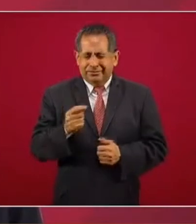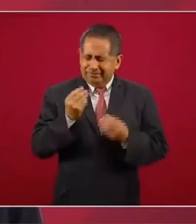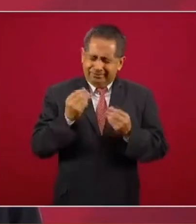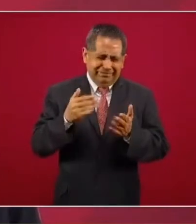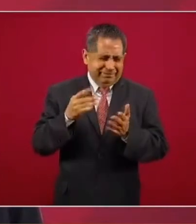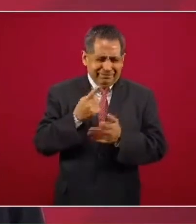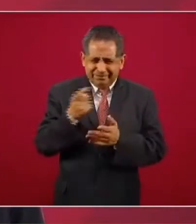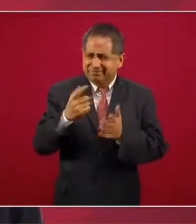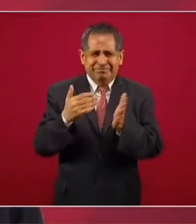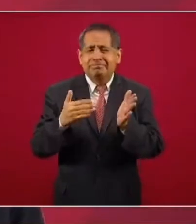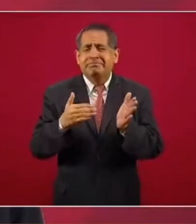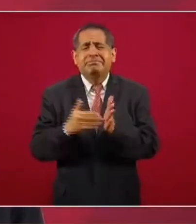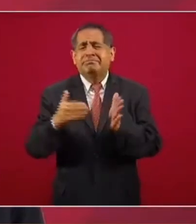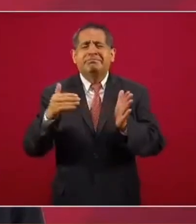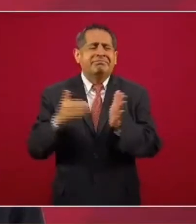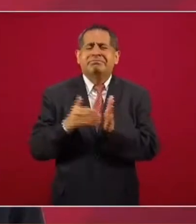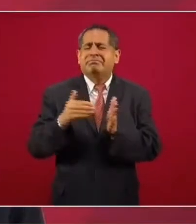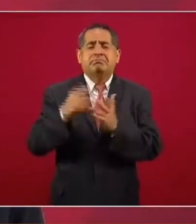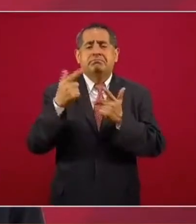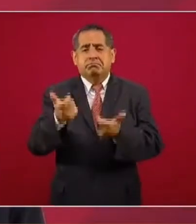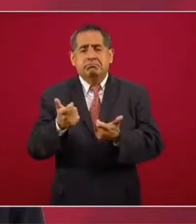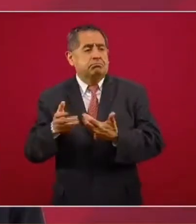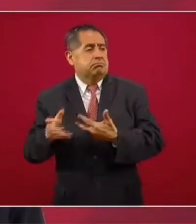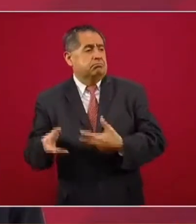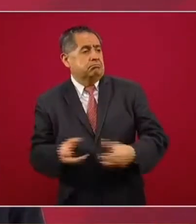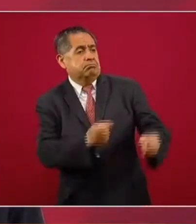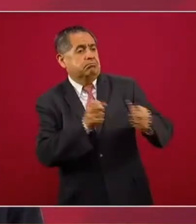cientos, miles de millones de pesos.